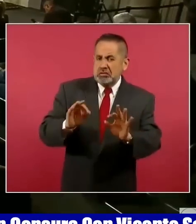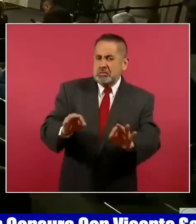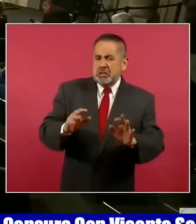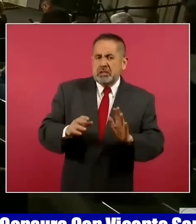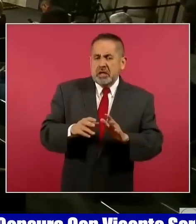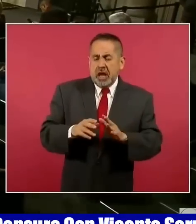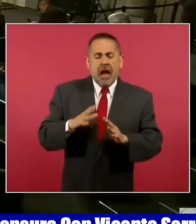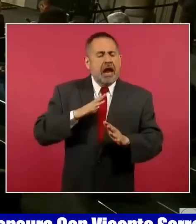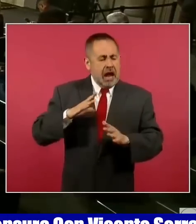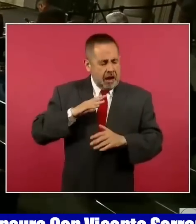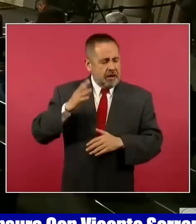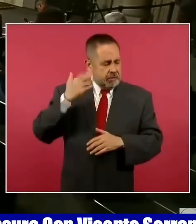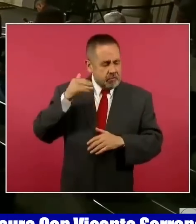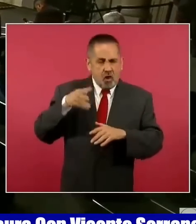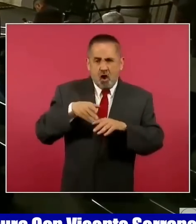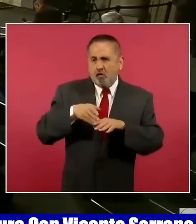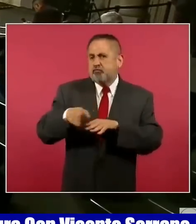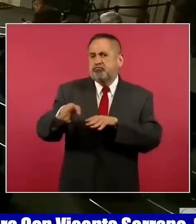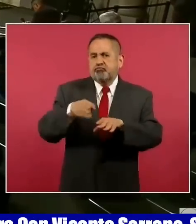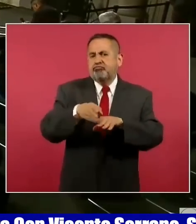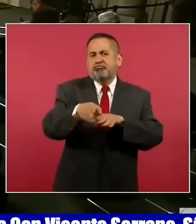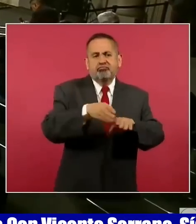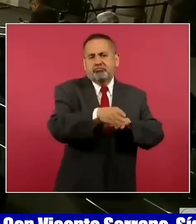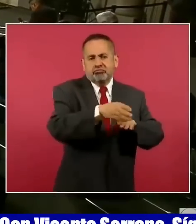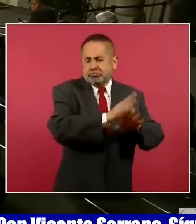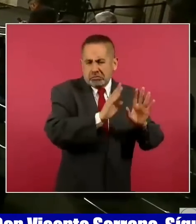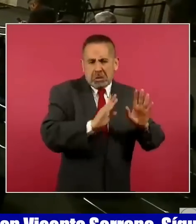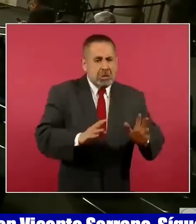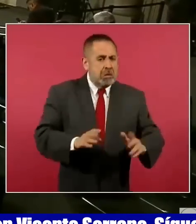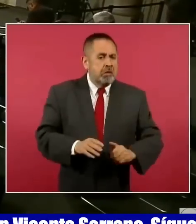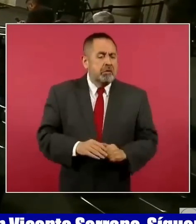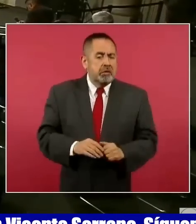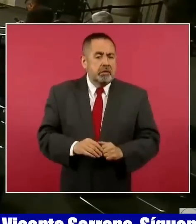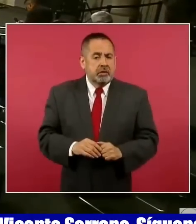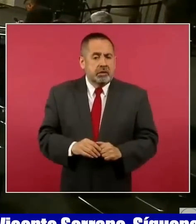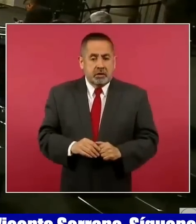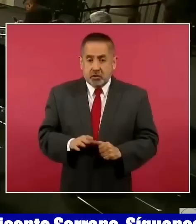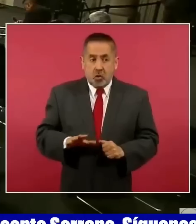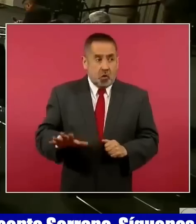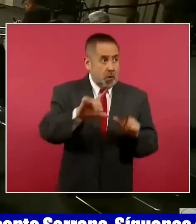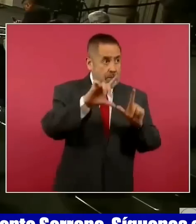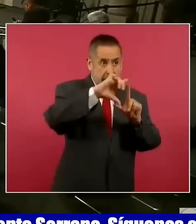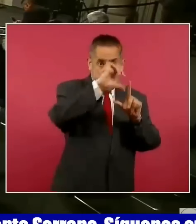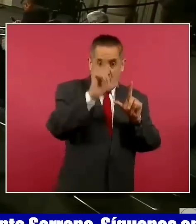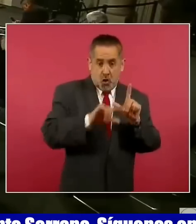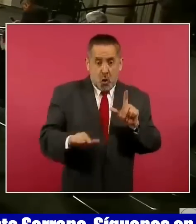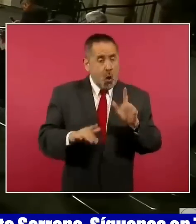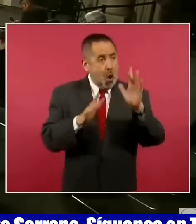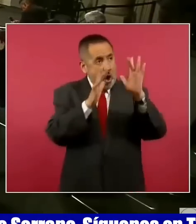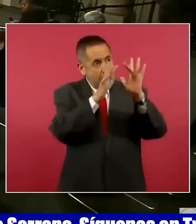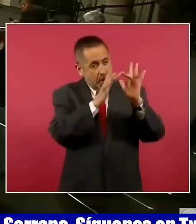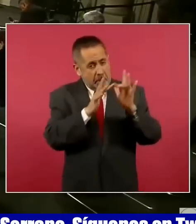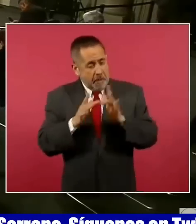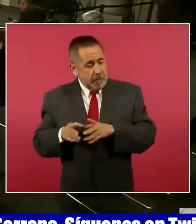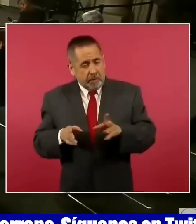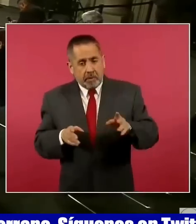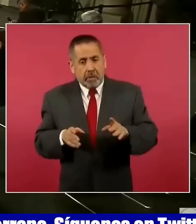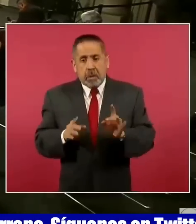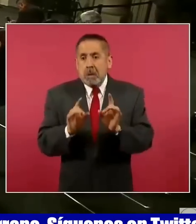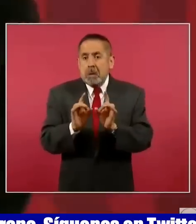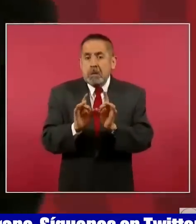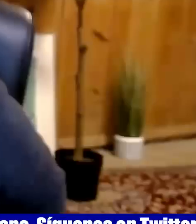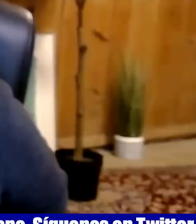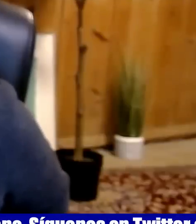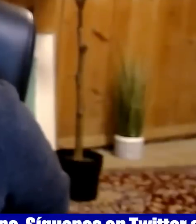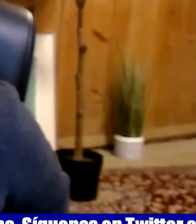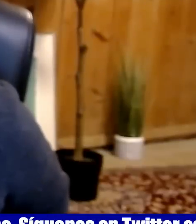internet, pero en donde sí hay, el gobierno no tiene permiso, ¿no?, de establecerlo. Hoy se lo comento, hoy que